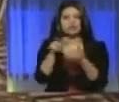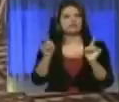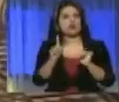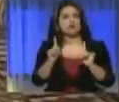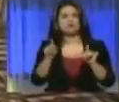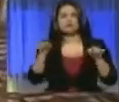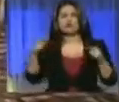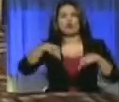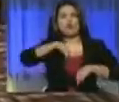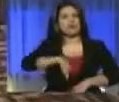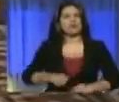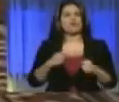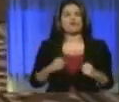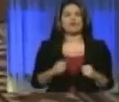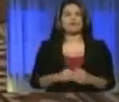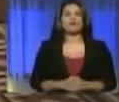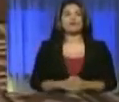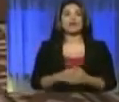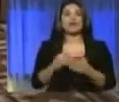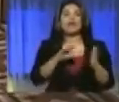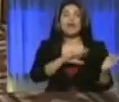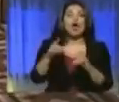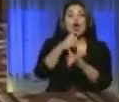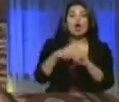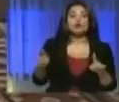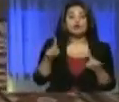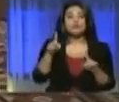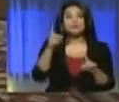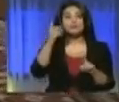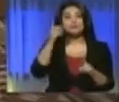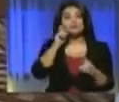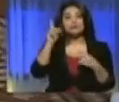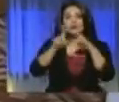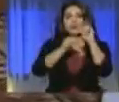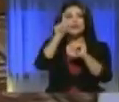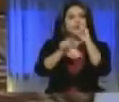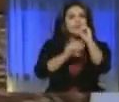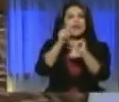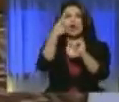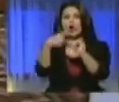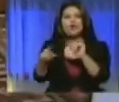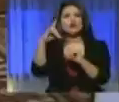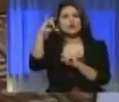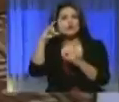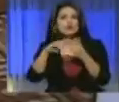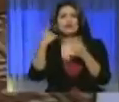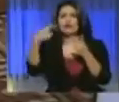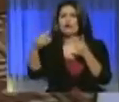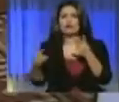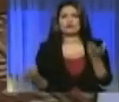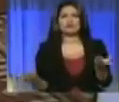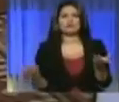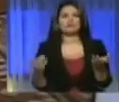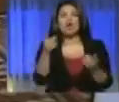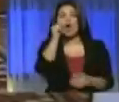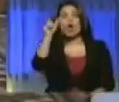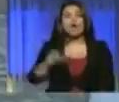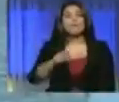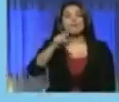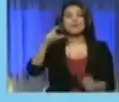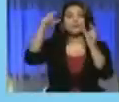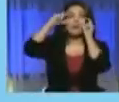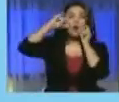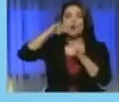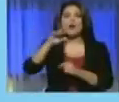que se han presentado. Tenemos por aquí también el mensaje. Puro Twitter, ¿verdad? No tenemos otro mensajito por ahí. Juan Mijares, presidente,